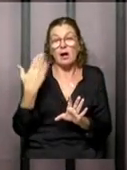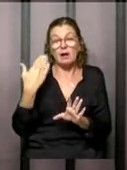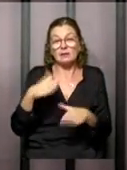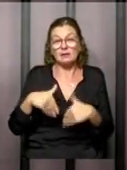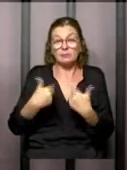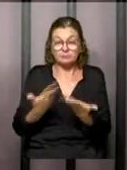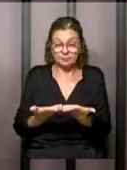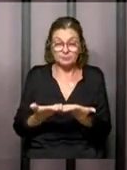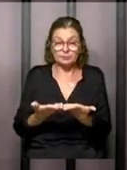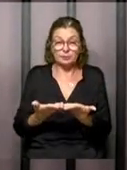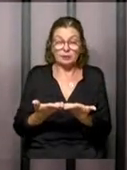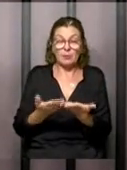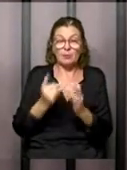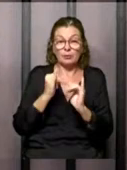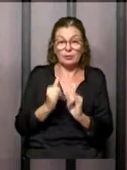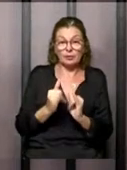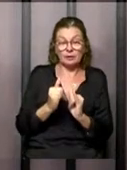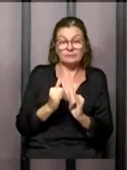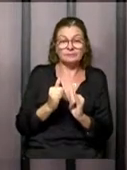diligencias